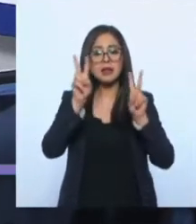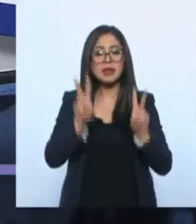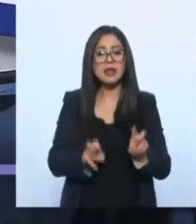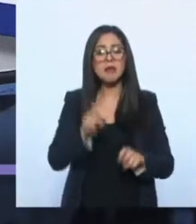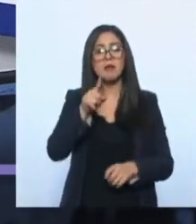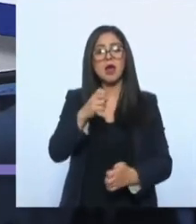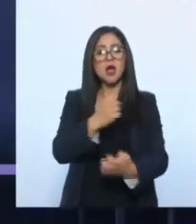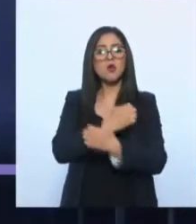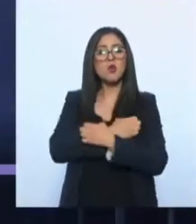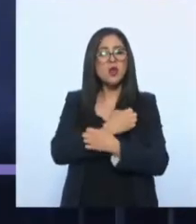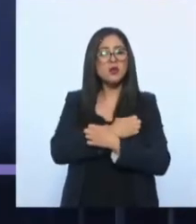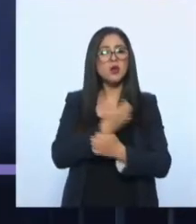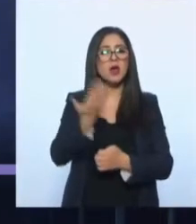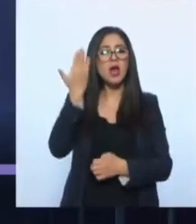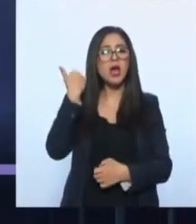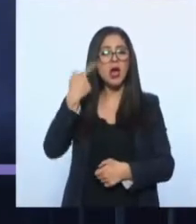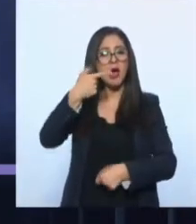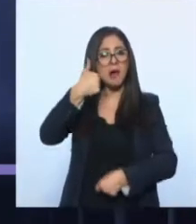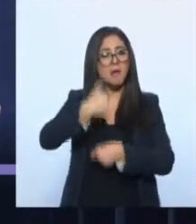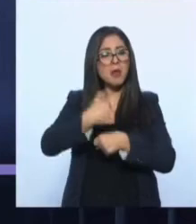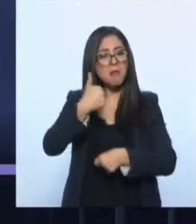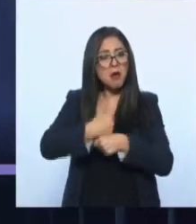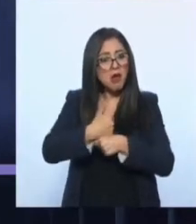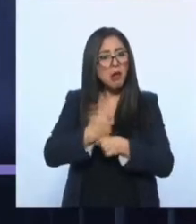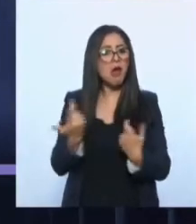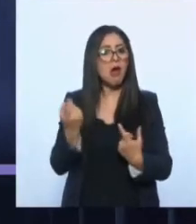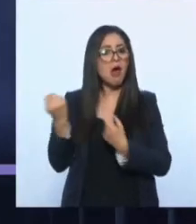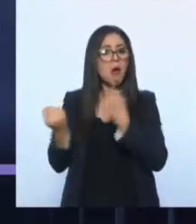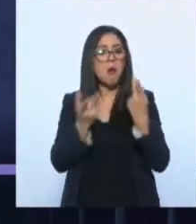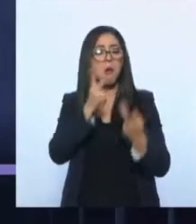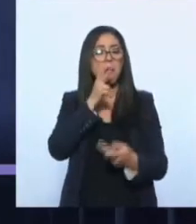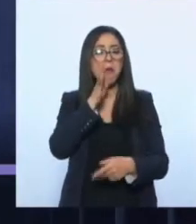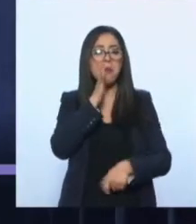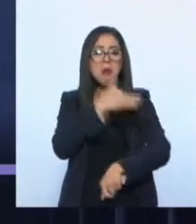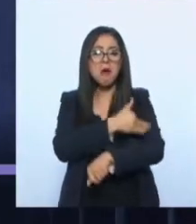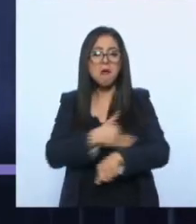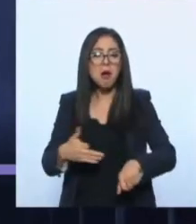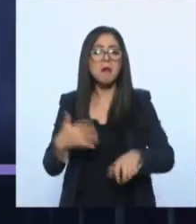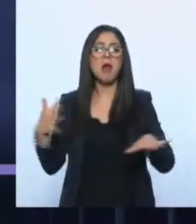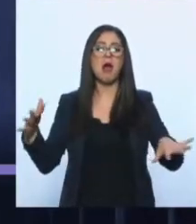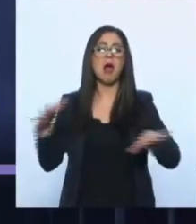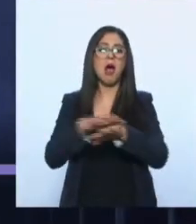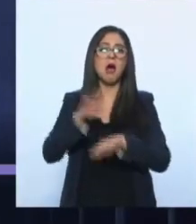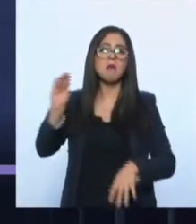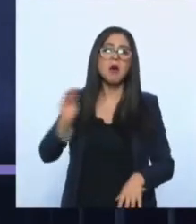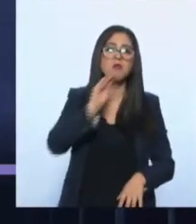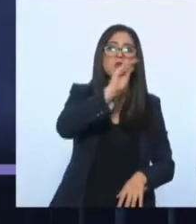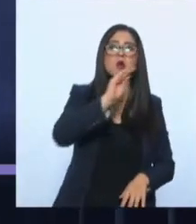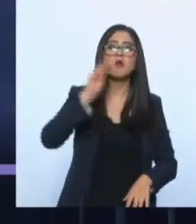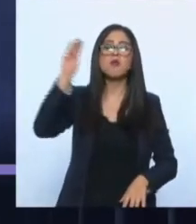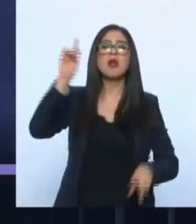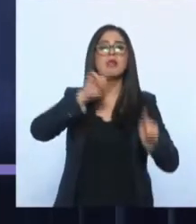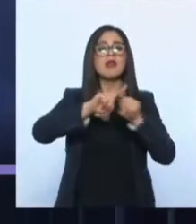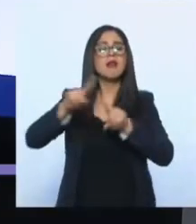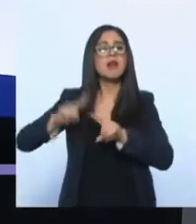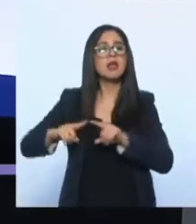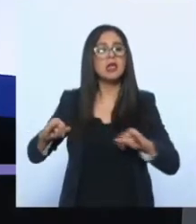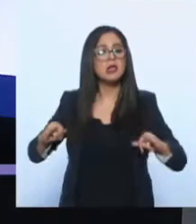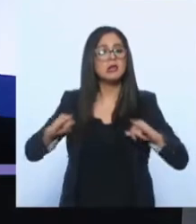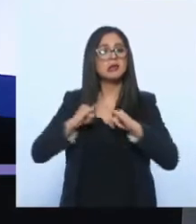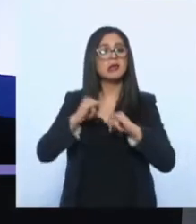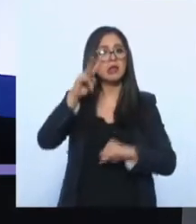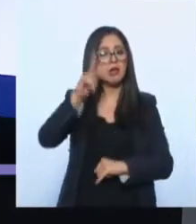público de la primaria y que por eso muchos padres de familia estaban desplazándose hacia estos institutos privados que cobran pues